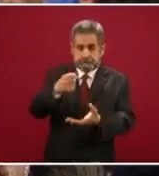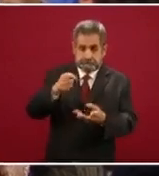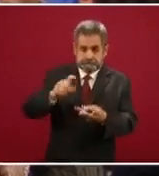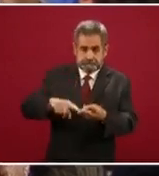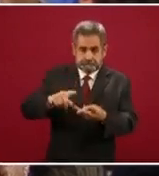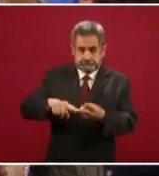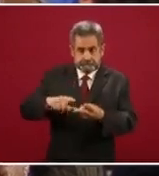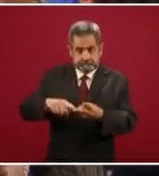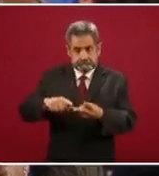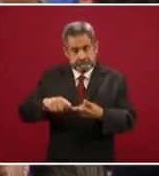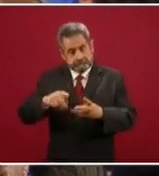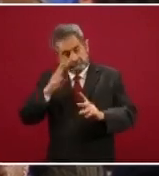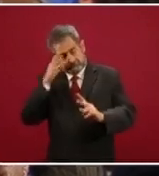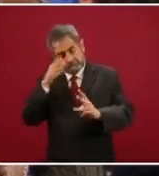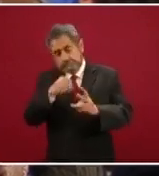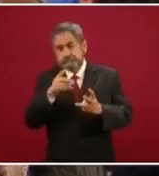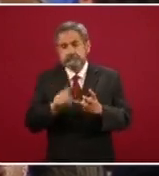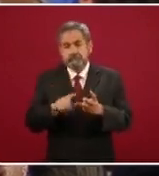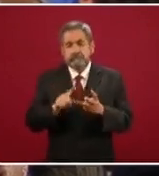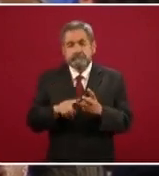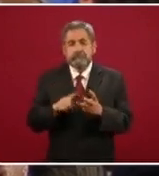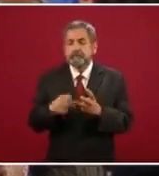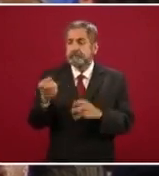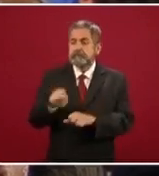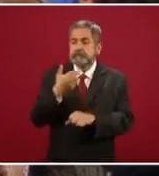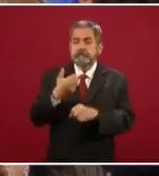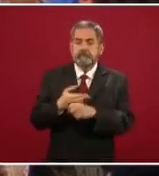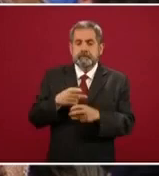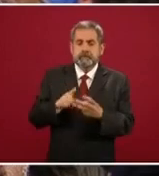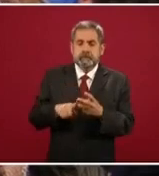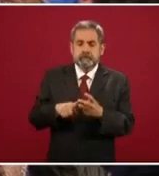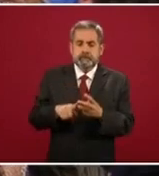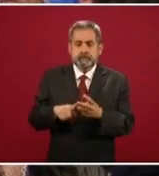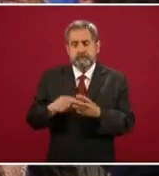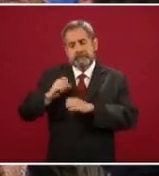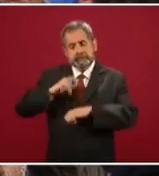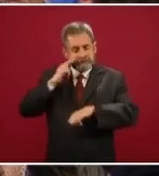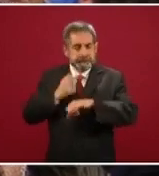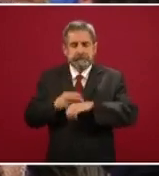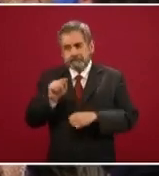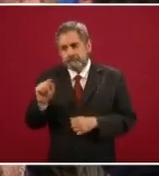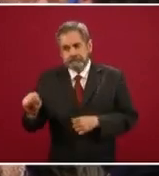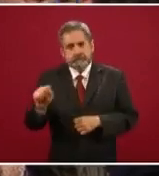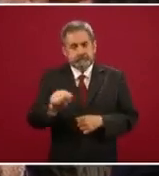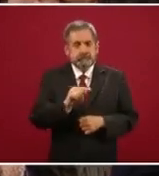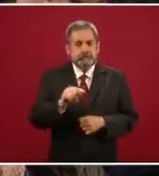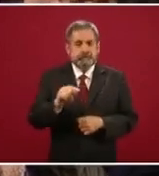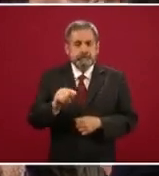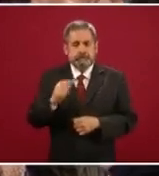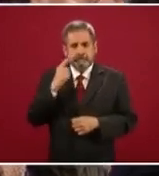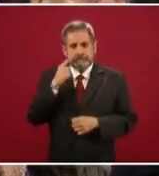que tenga el presupuesto, la Secretaría de, bueno, todos los encargados de